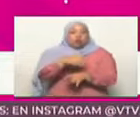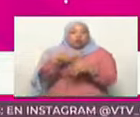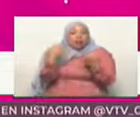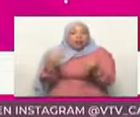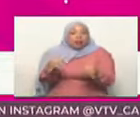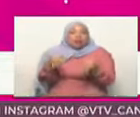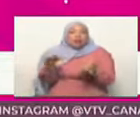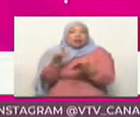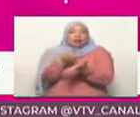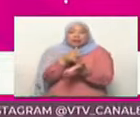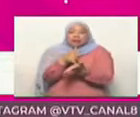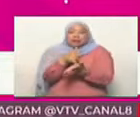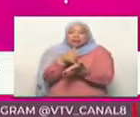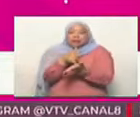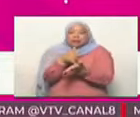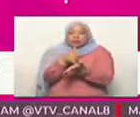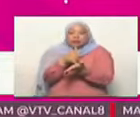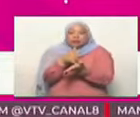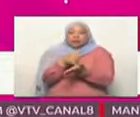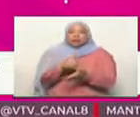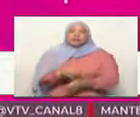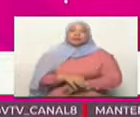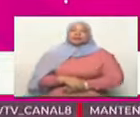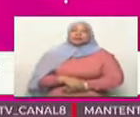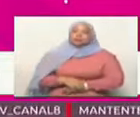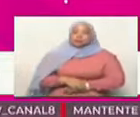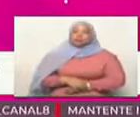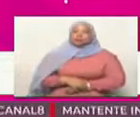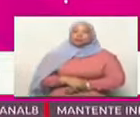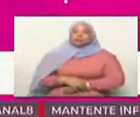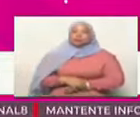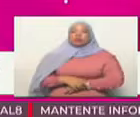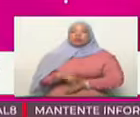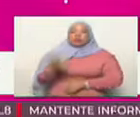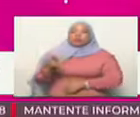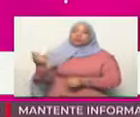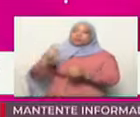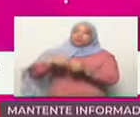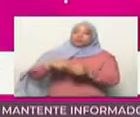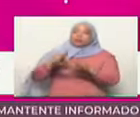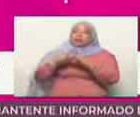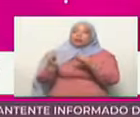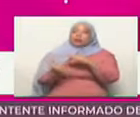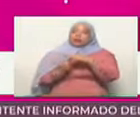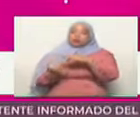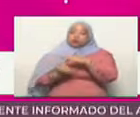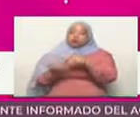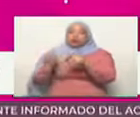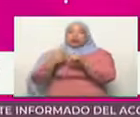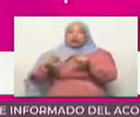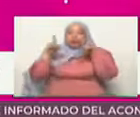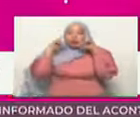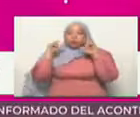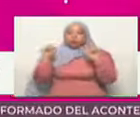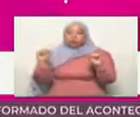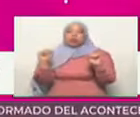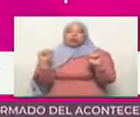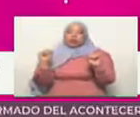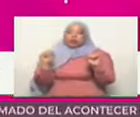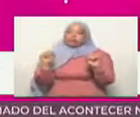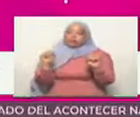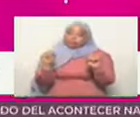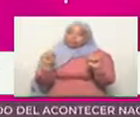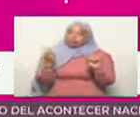multidisciplinario y tenemos también varias instituciones involucradas, ¿no? Entonces, bueno, lo más bonito de todo que yo